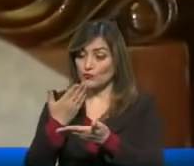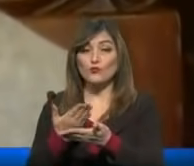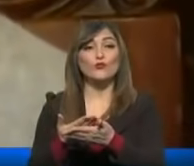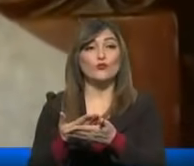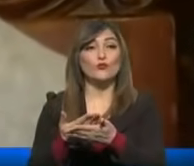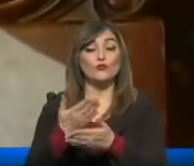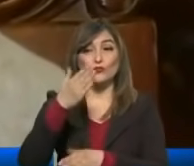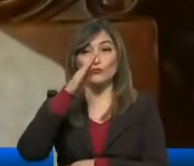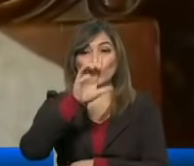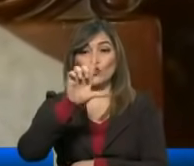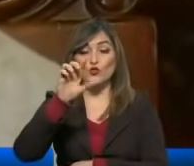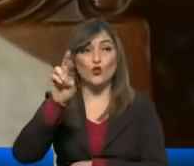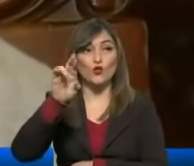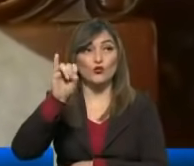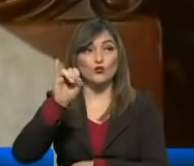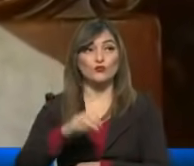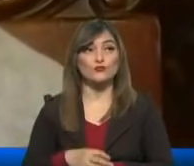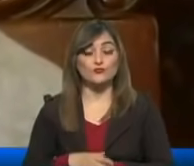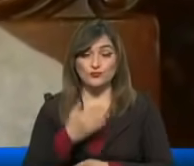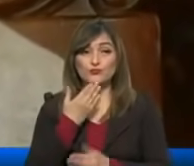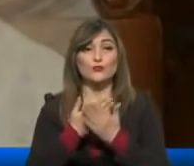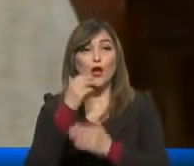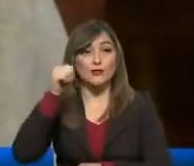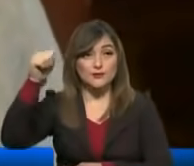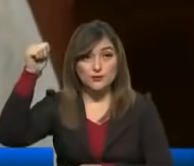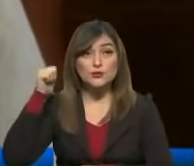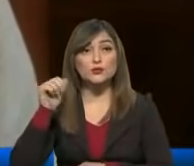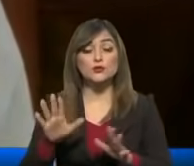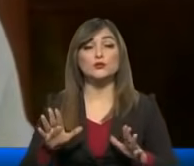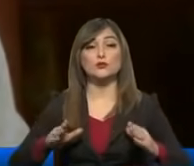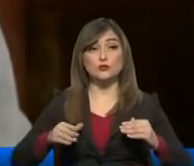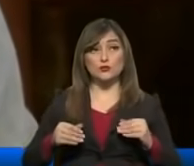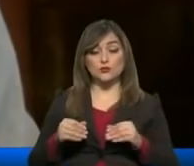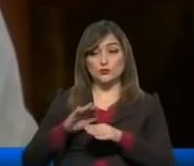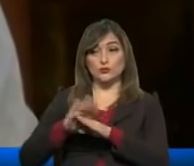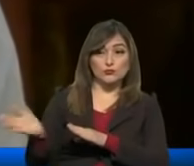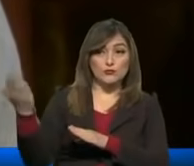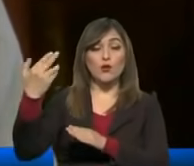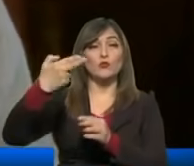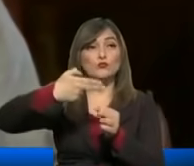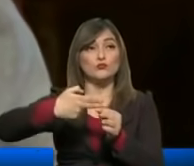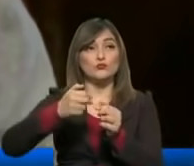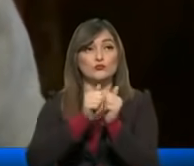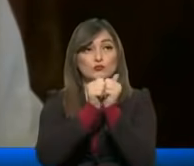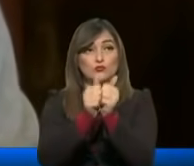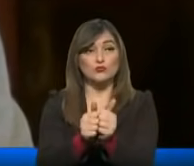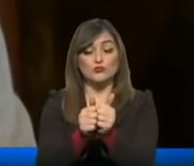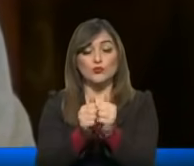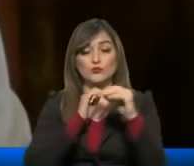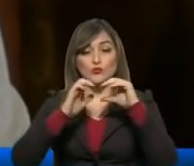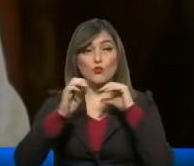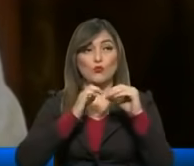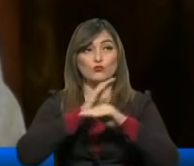doña Guadalupe Llori, quien ayer aceptó la invitación de que nos acompañe para poder